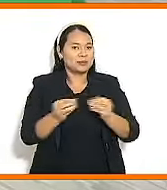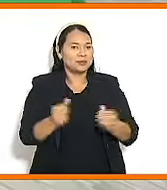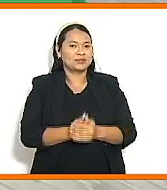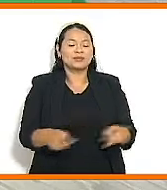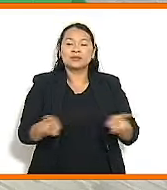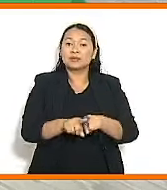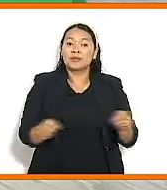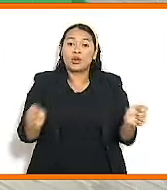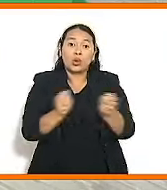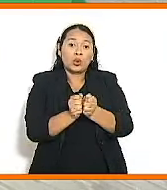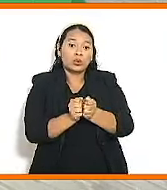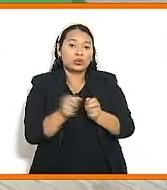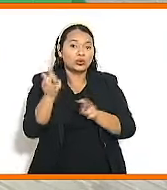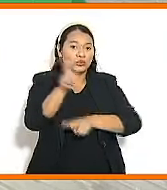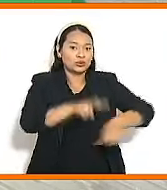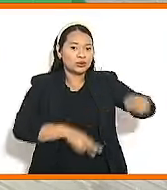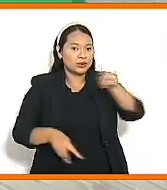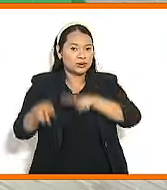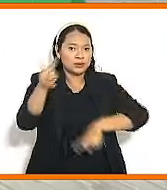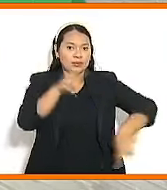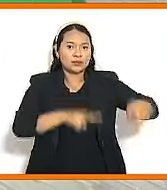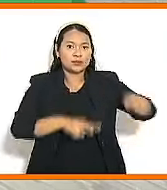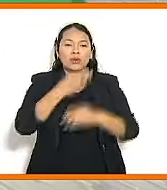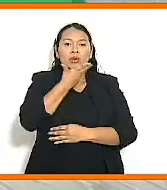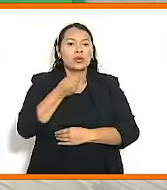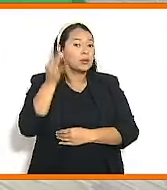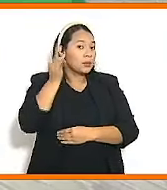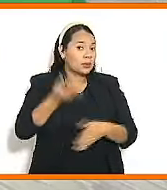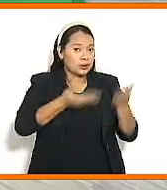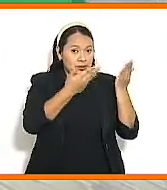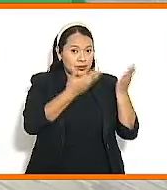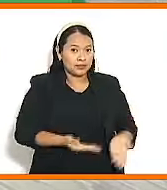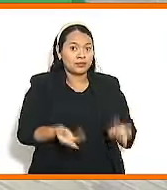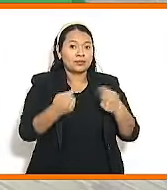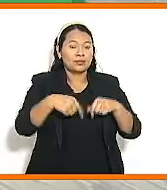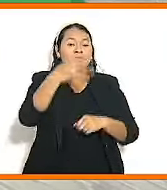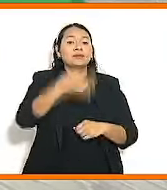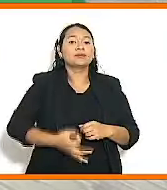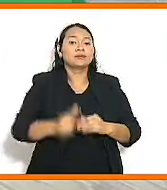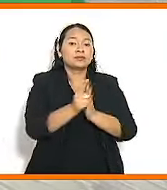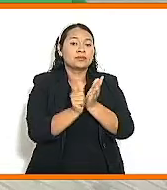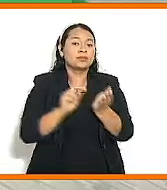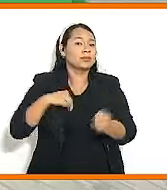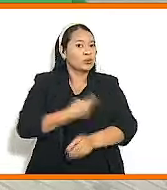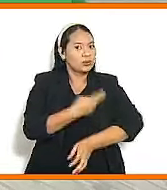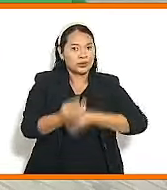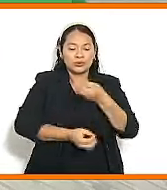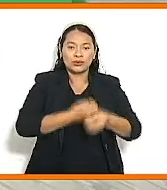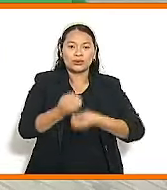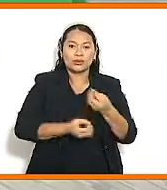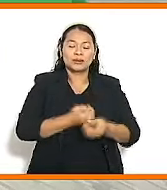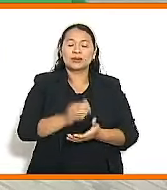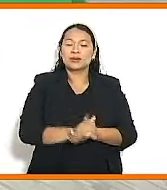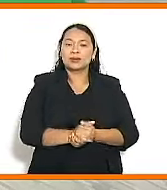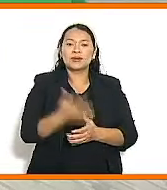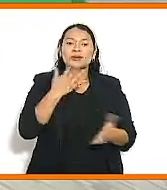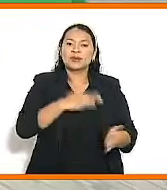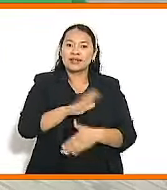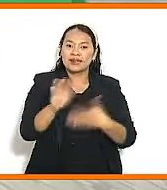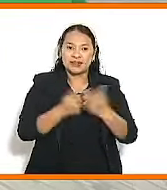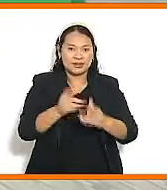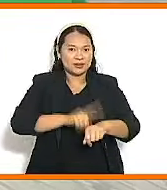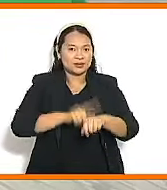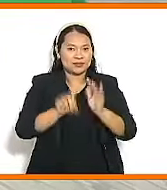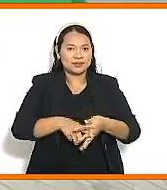agradable presencia de nuestro notario y auditora, quienes le dan transparencia a nuestro segundo sorteo en este día. Te deseamos muchísima suerte porque damos inicio a